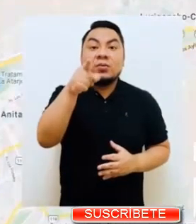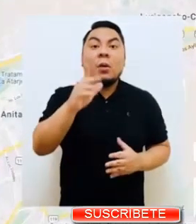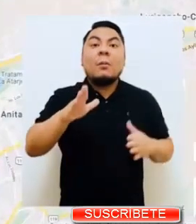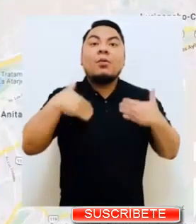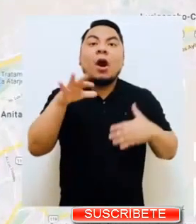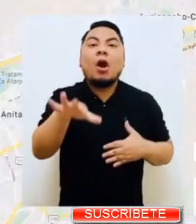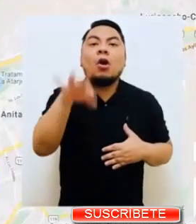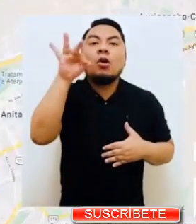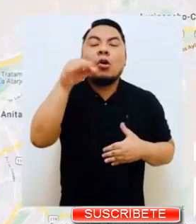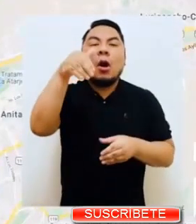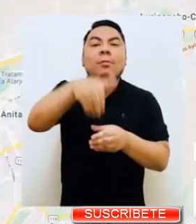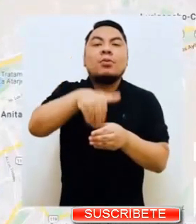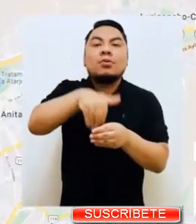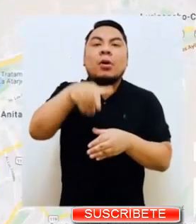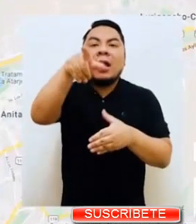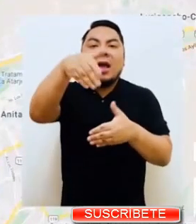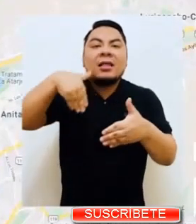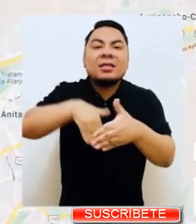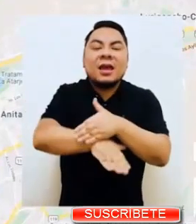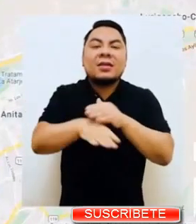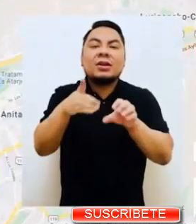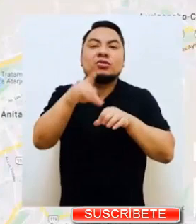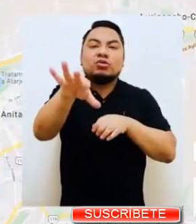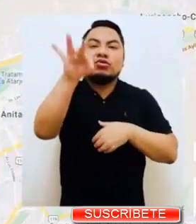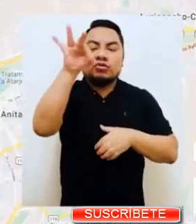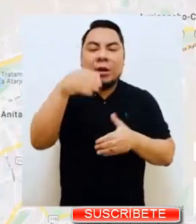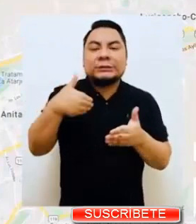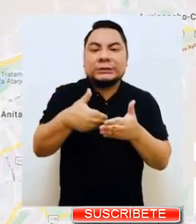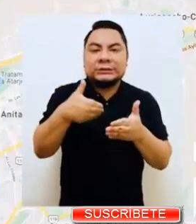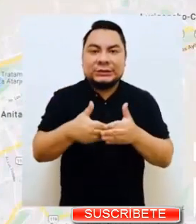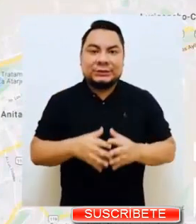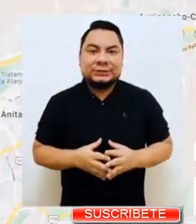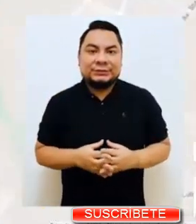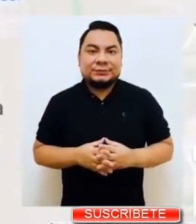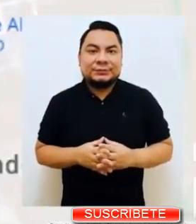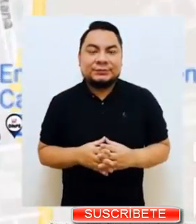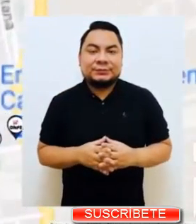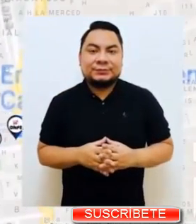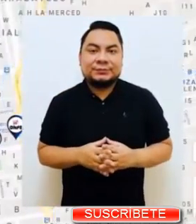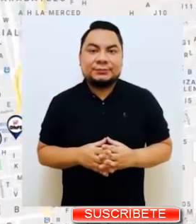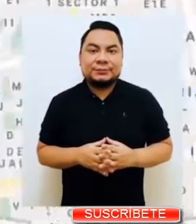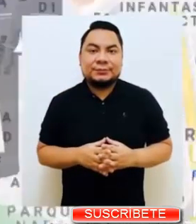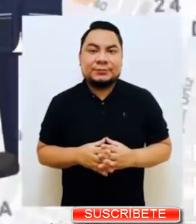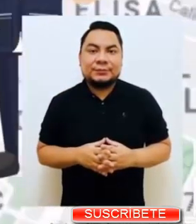Puedes escoger los locales de votación dentro del distrito seleccionado.